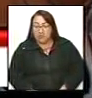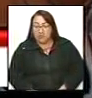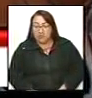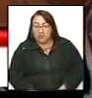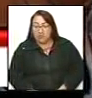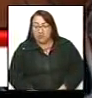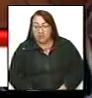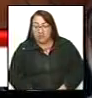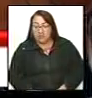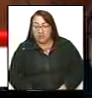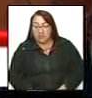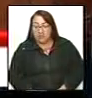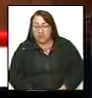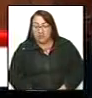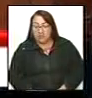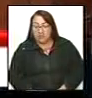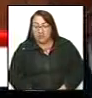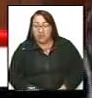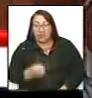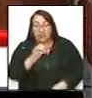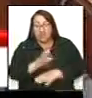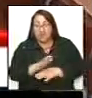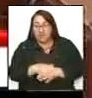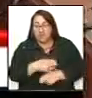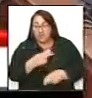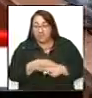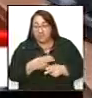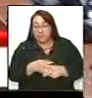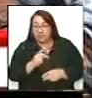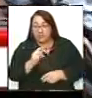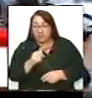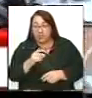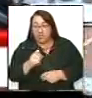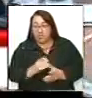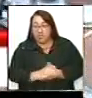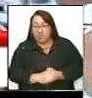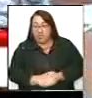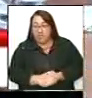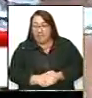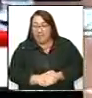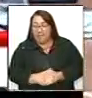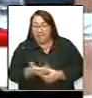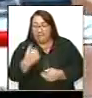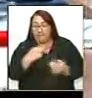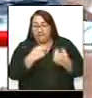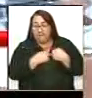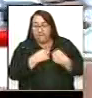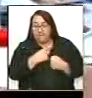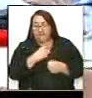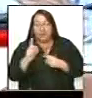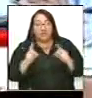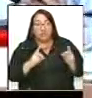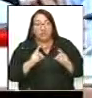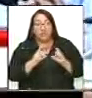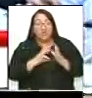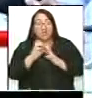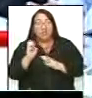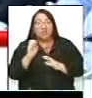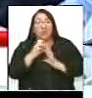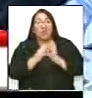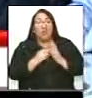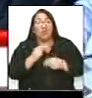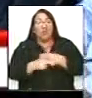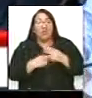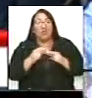ah buenas tardes mi nombre está ni alejandro vengo en representación del director ejecutivo del programa nacional